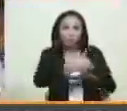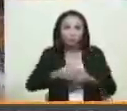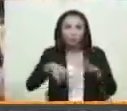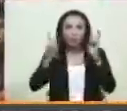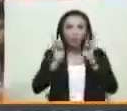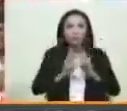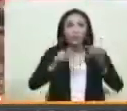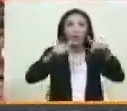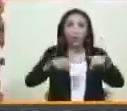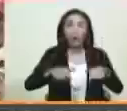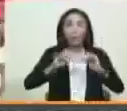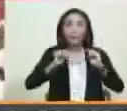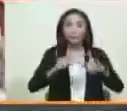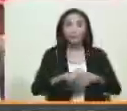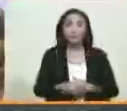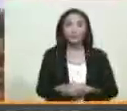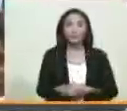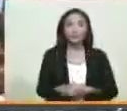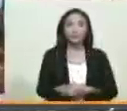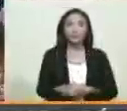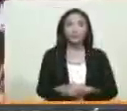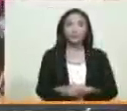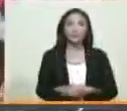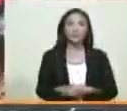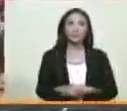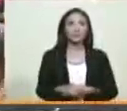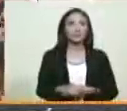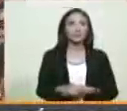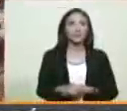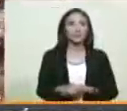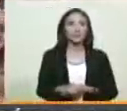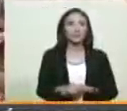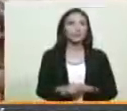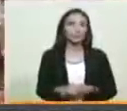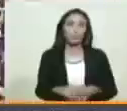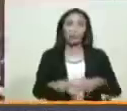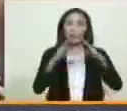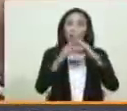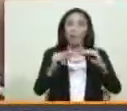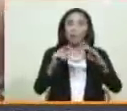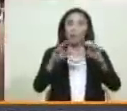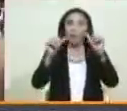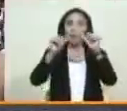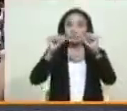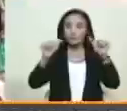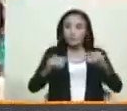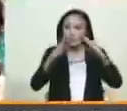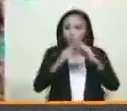desde el día de hoy. La revolución toma el sistema.